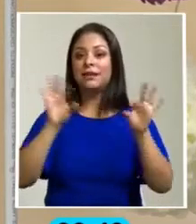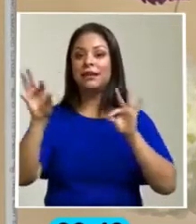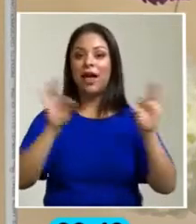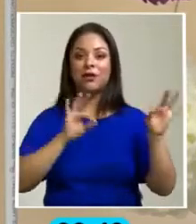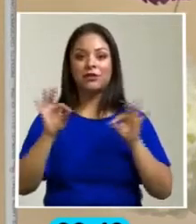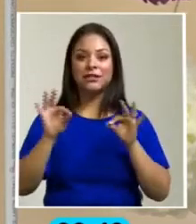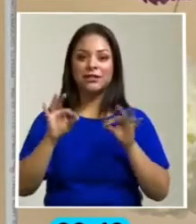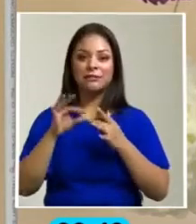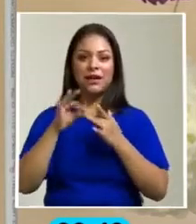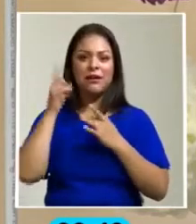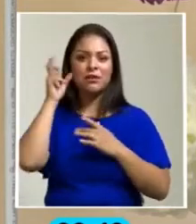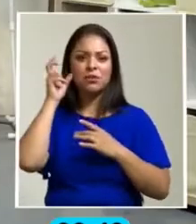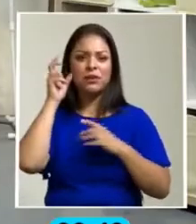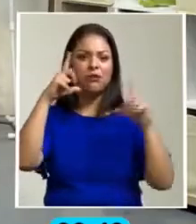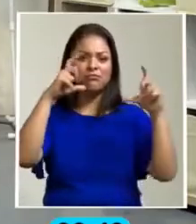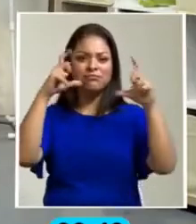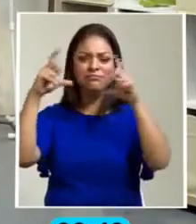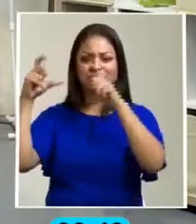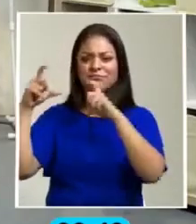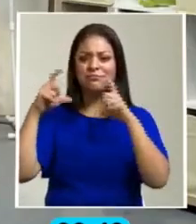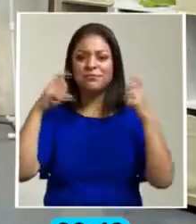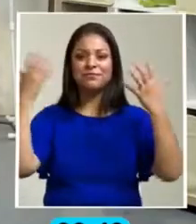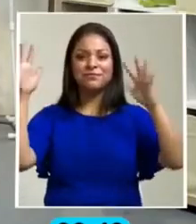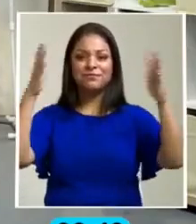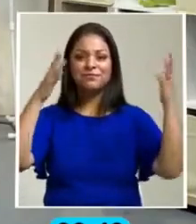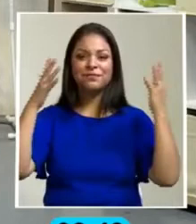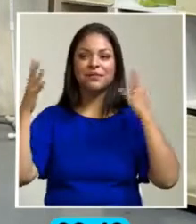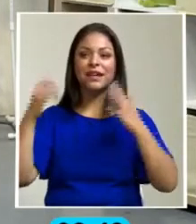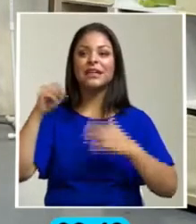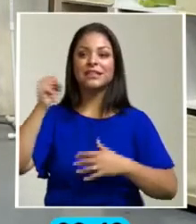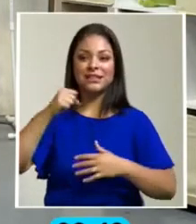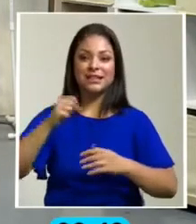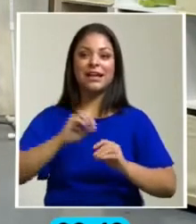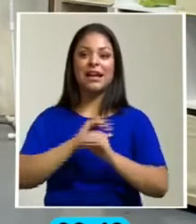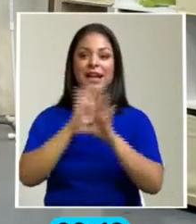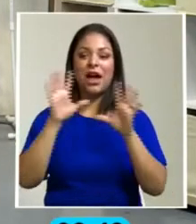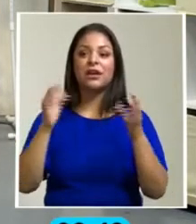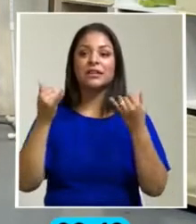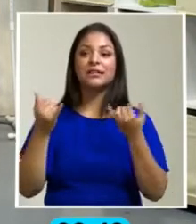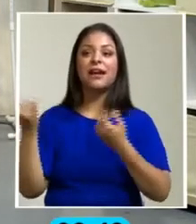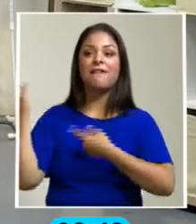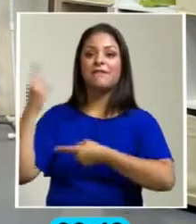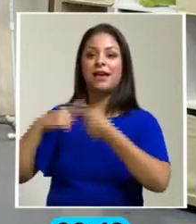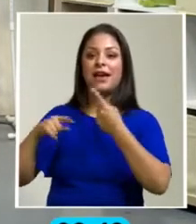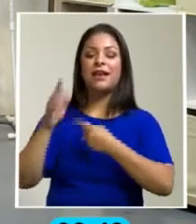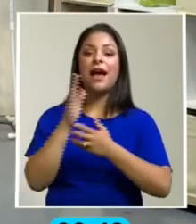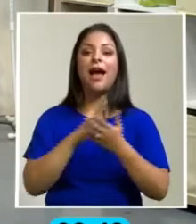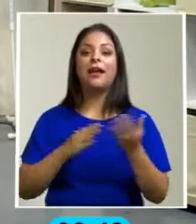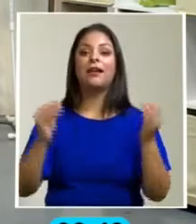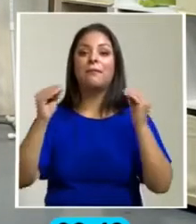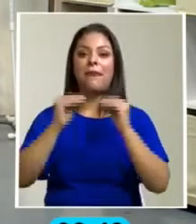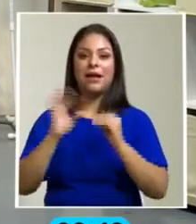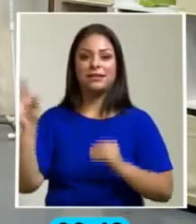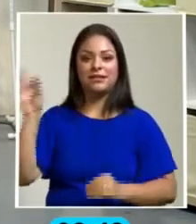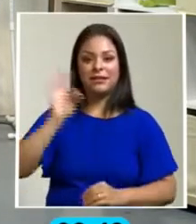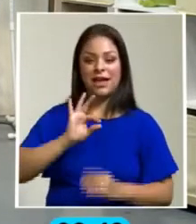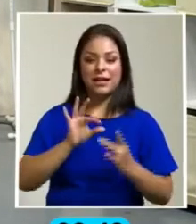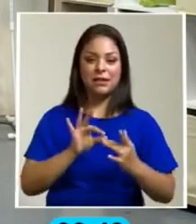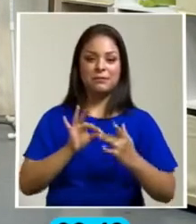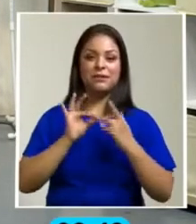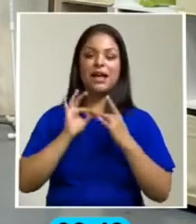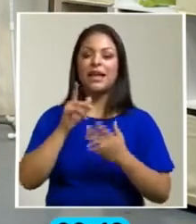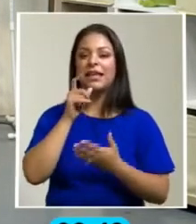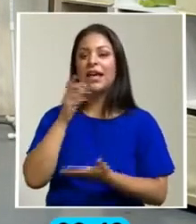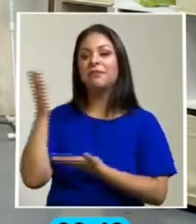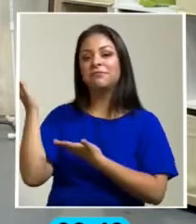y niñas, claro que sí, ya no voy a caer, ya sé que viene alguien más especial. Entonces vamos a recibir, por supuesto,